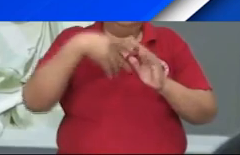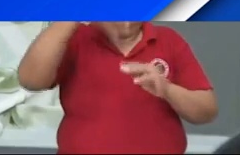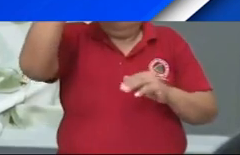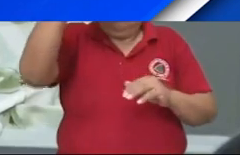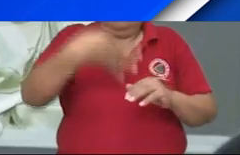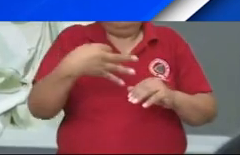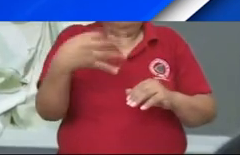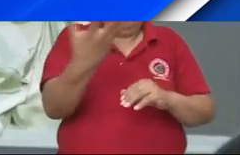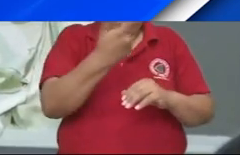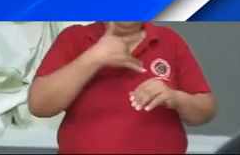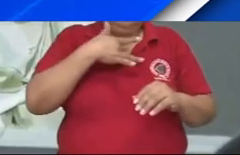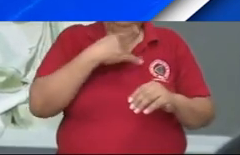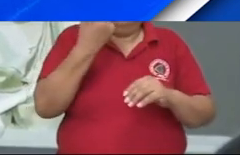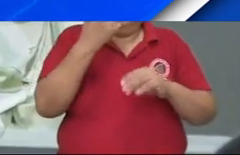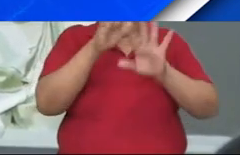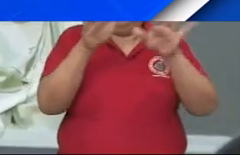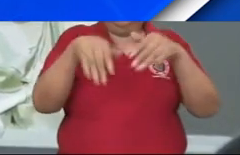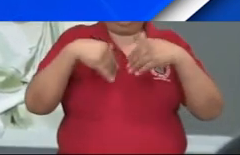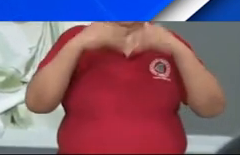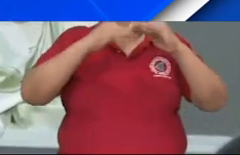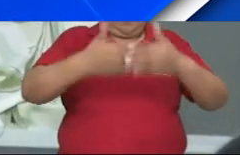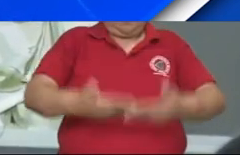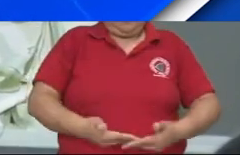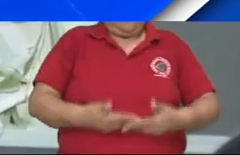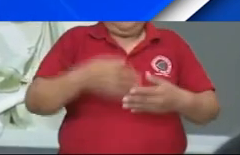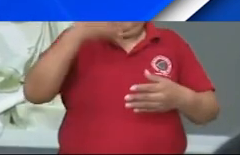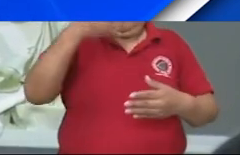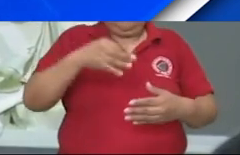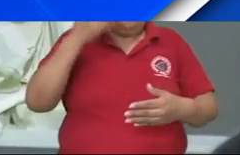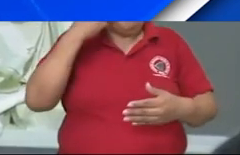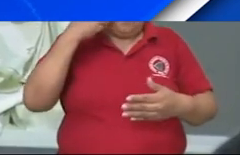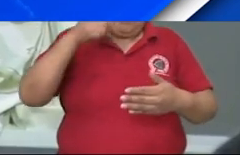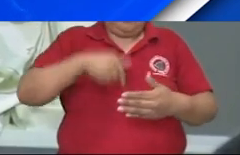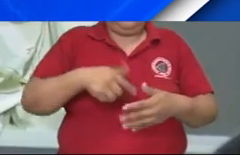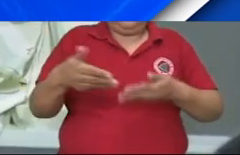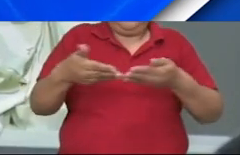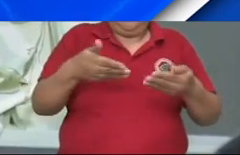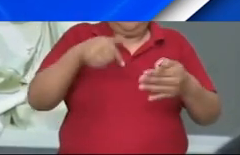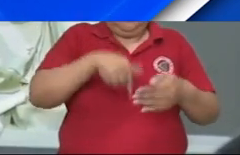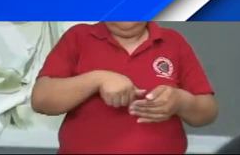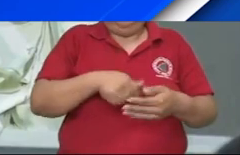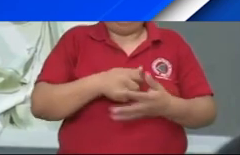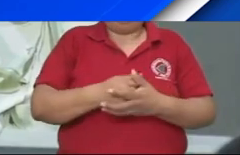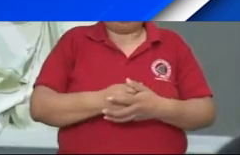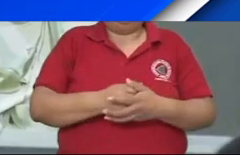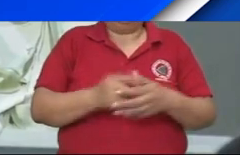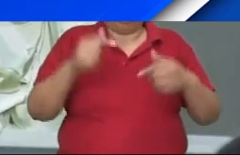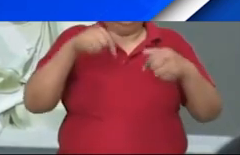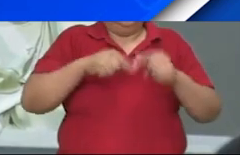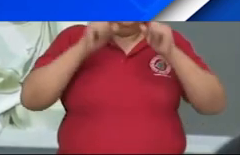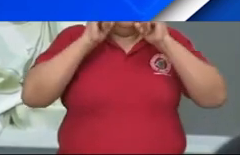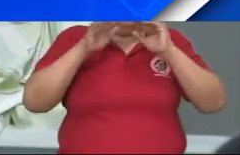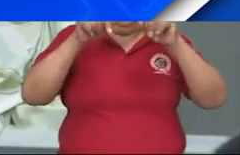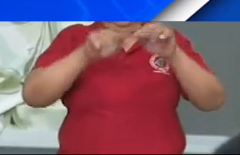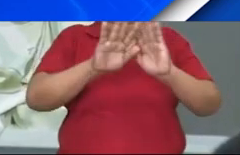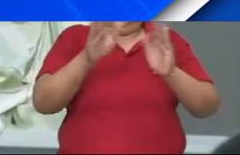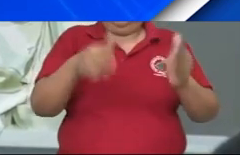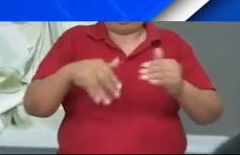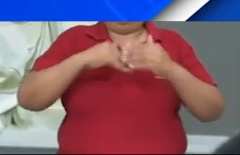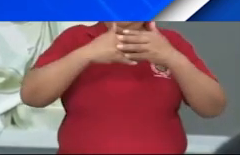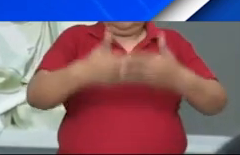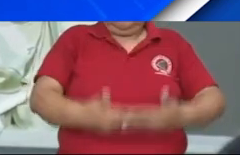los cuidados necesarios para el bienestar de la madre y del neonato, albergando a